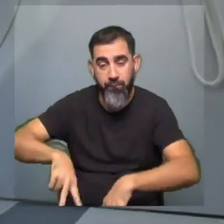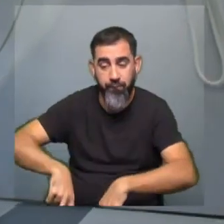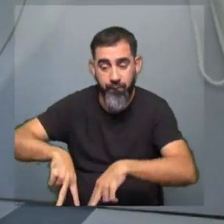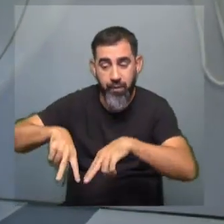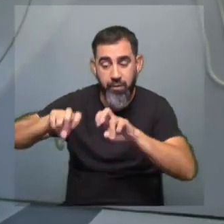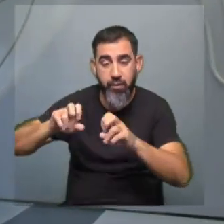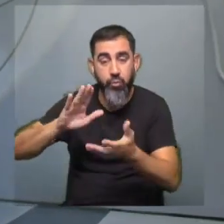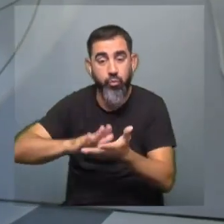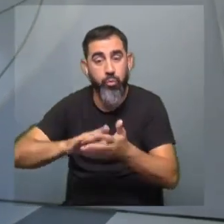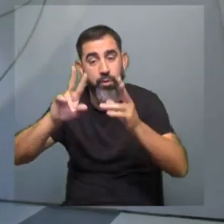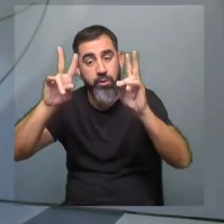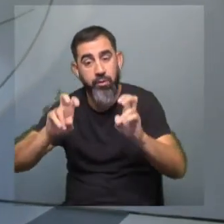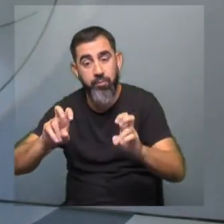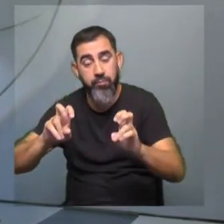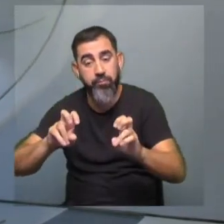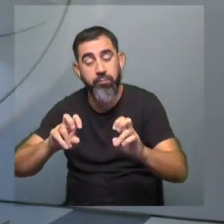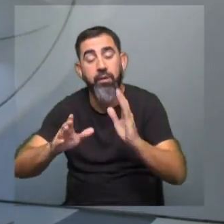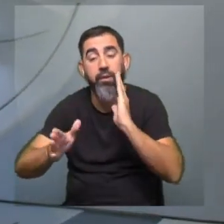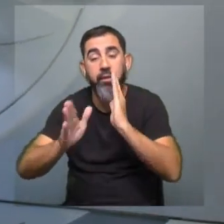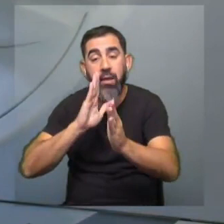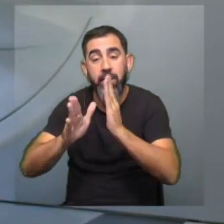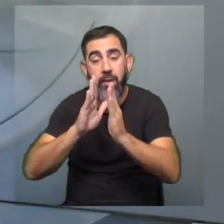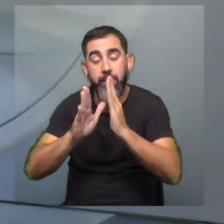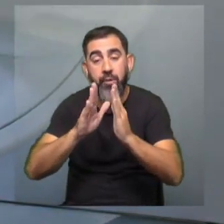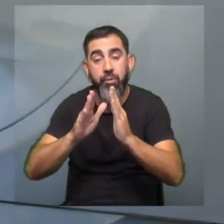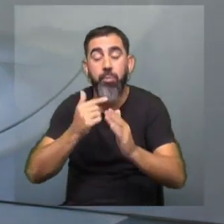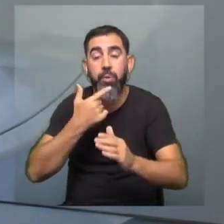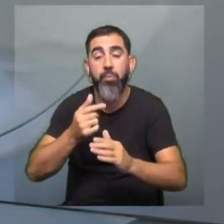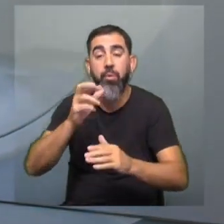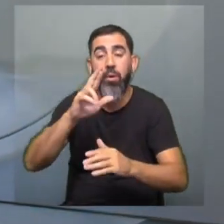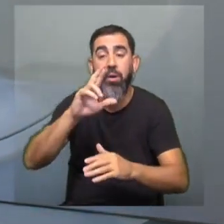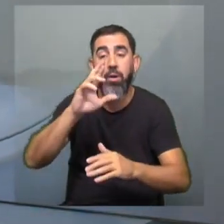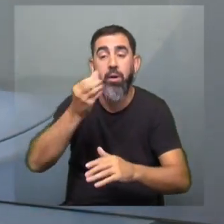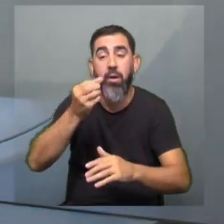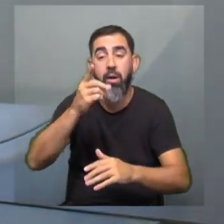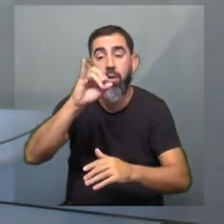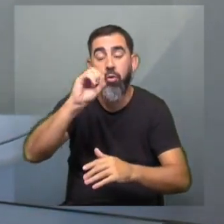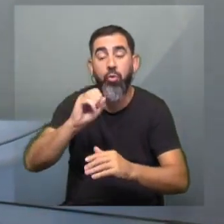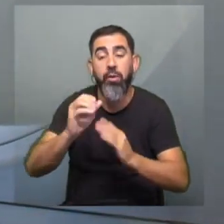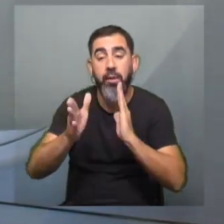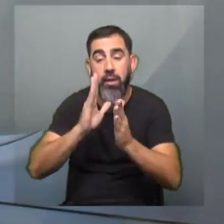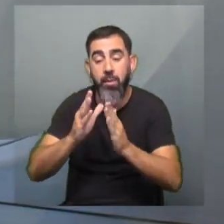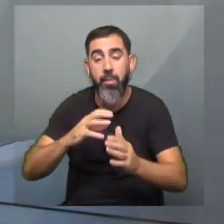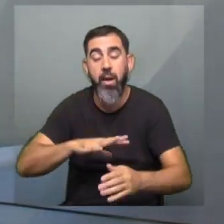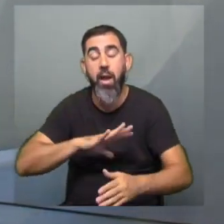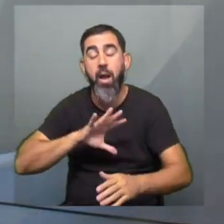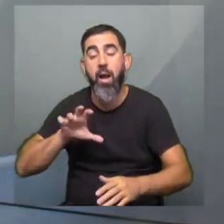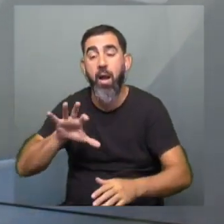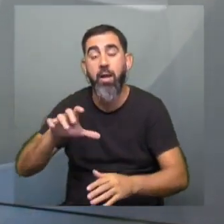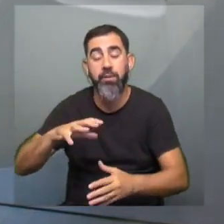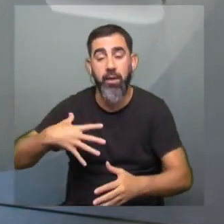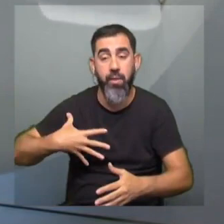científica al respecto y se trabaja en terapias radioactivas como la radioterapia, en cáncer de mama y en medicina nuclear.